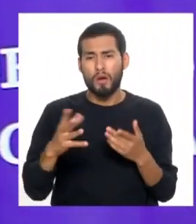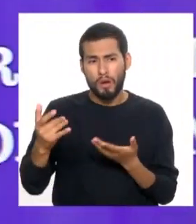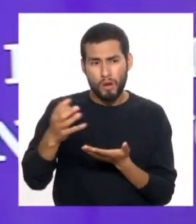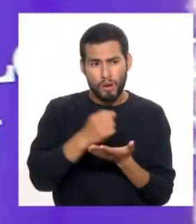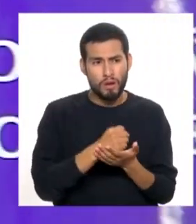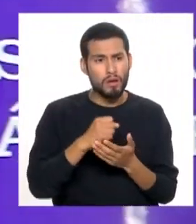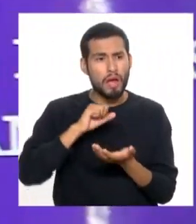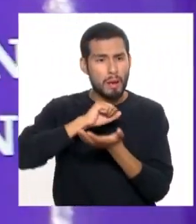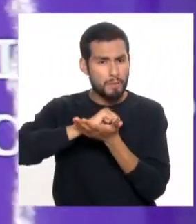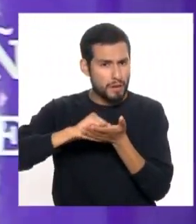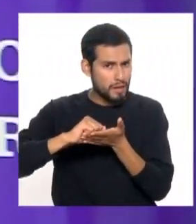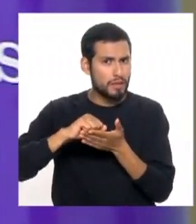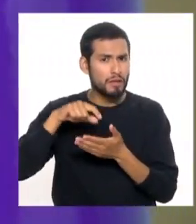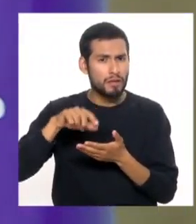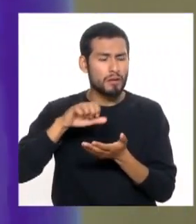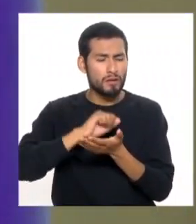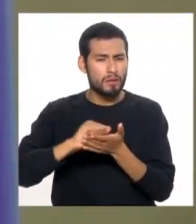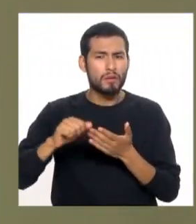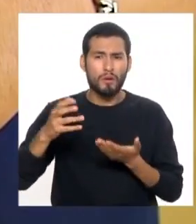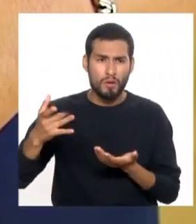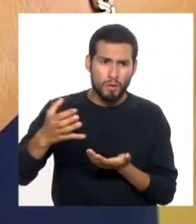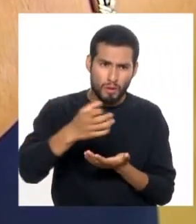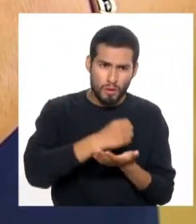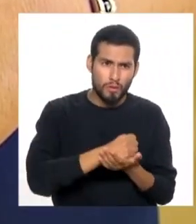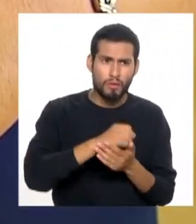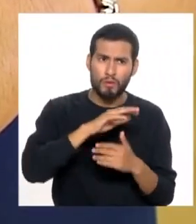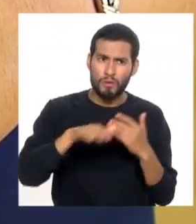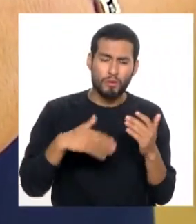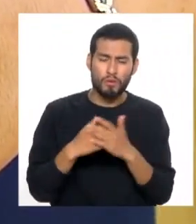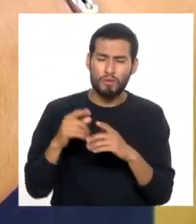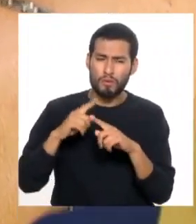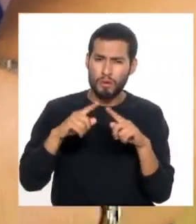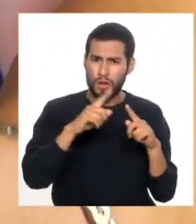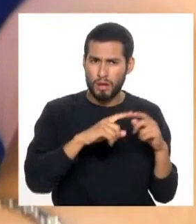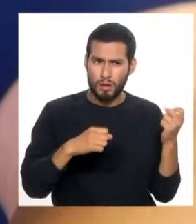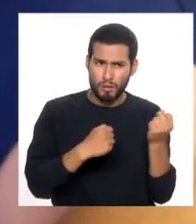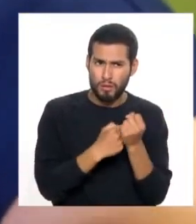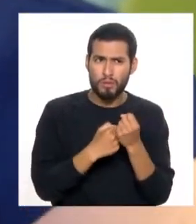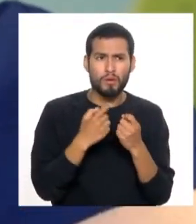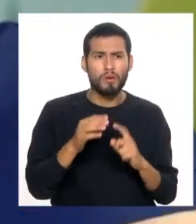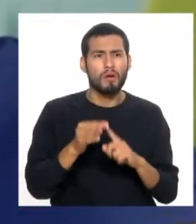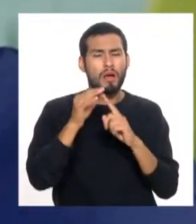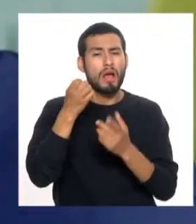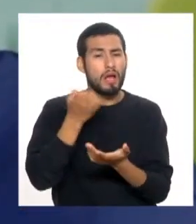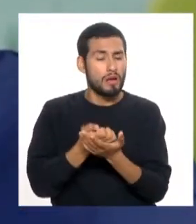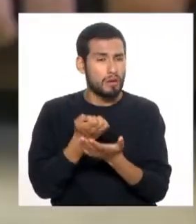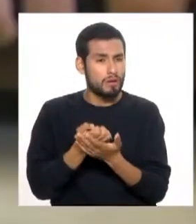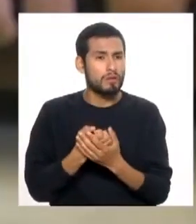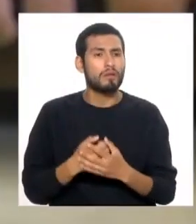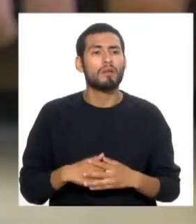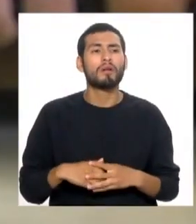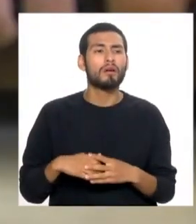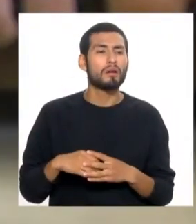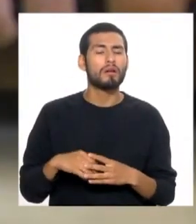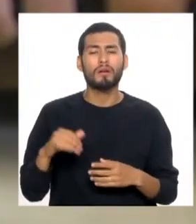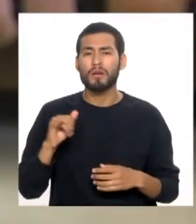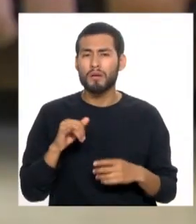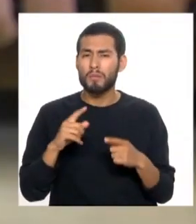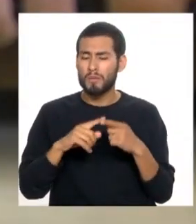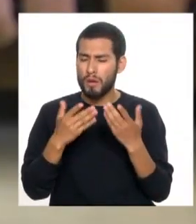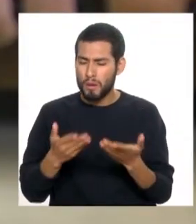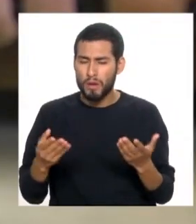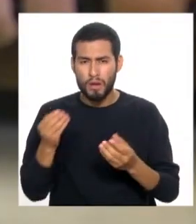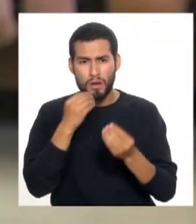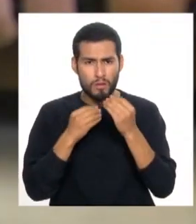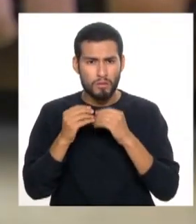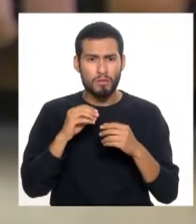durante todo el mes. Durante todo el mes recibimos todo tipo de apoyo, especialmente el económico y víveres,